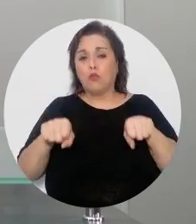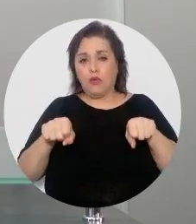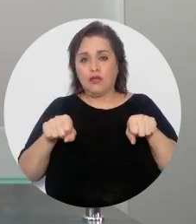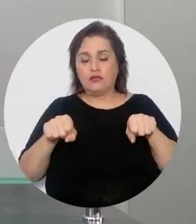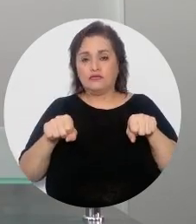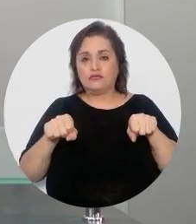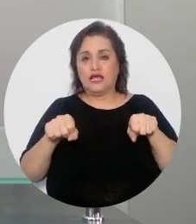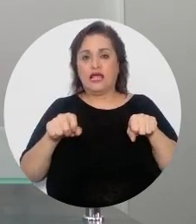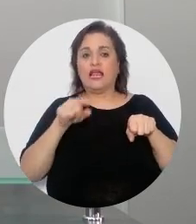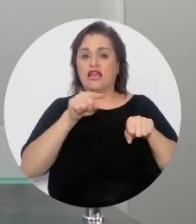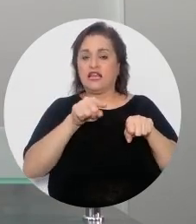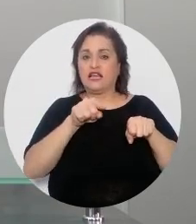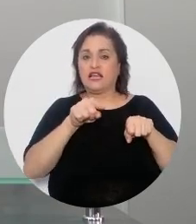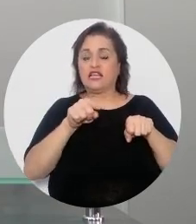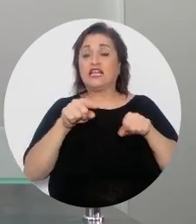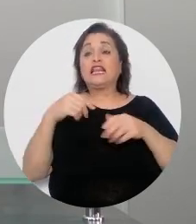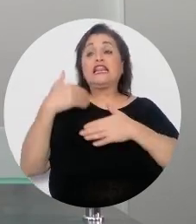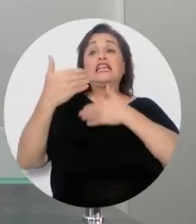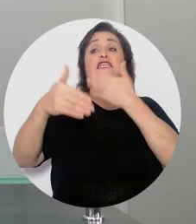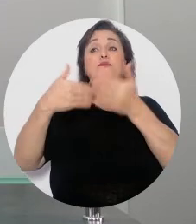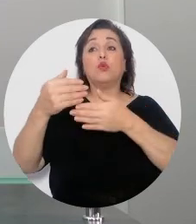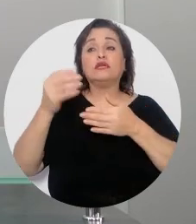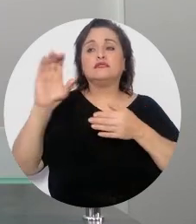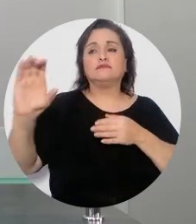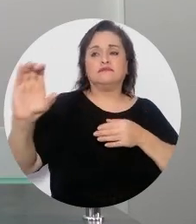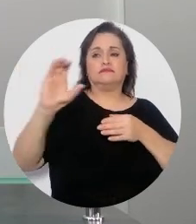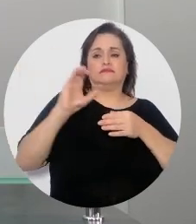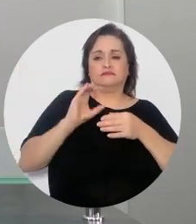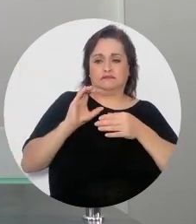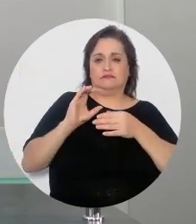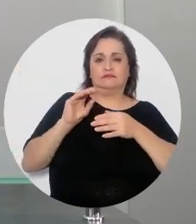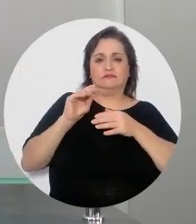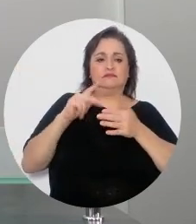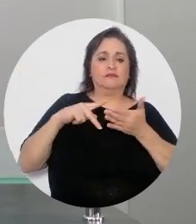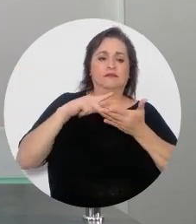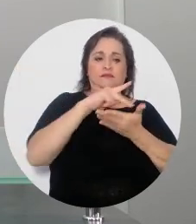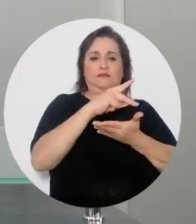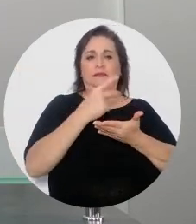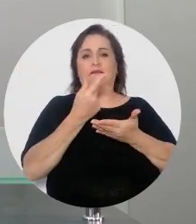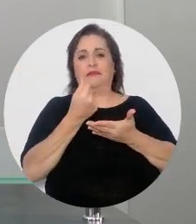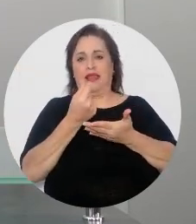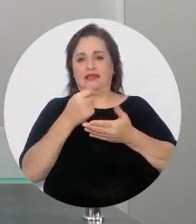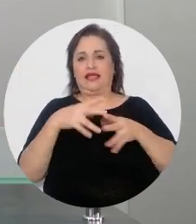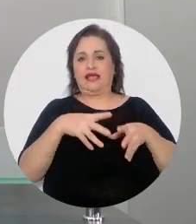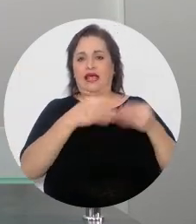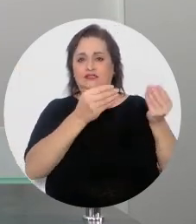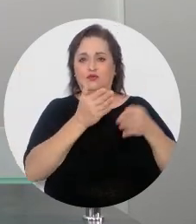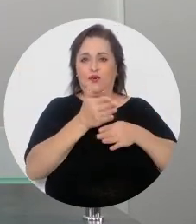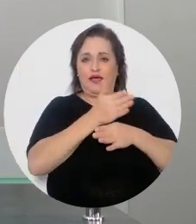ser eventualmente objeto de reembolso con la contribución del Estado.